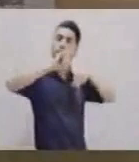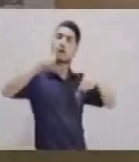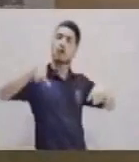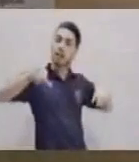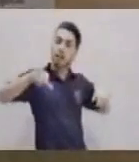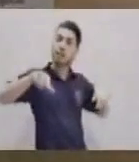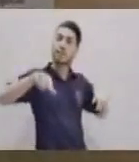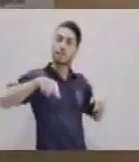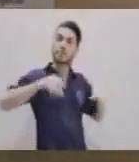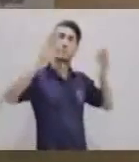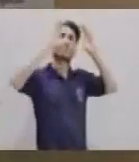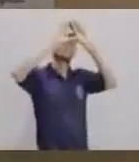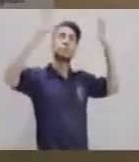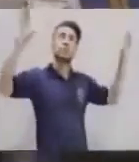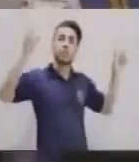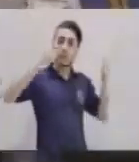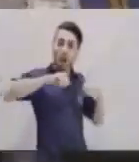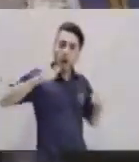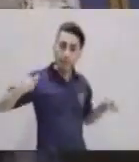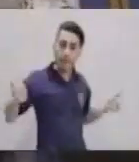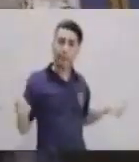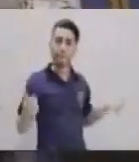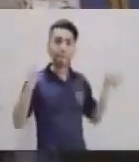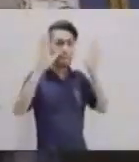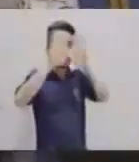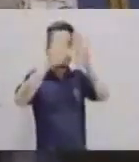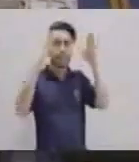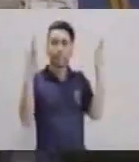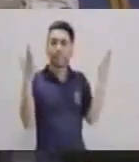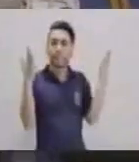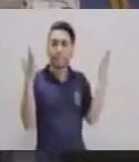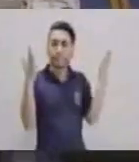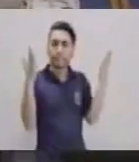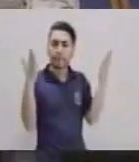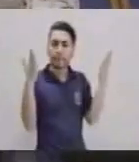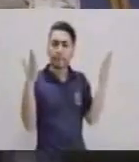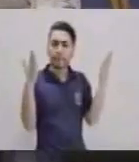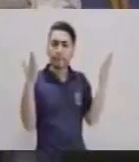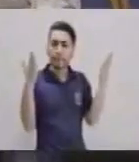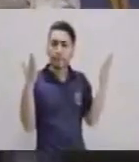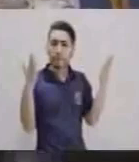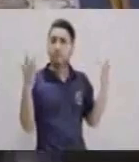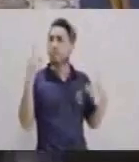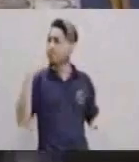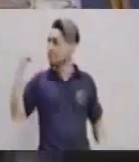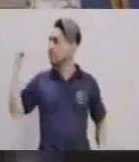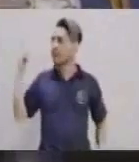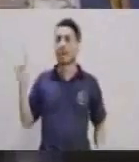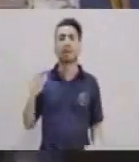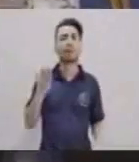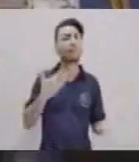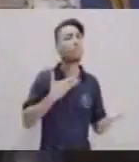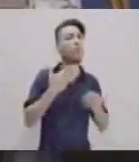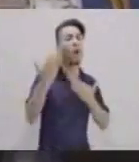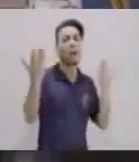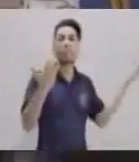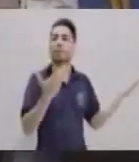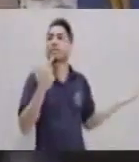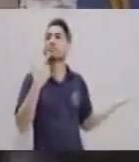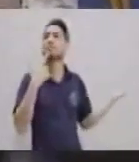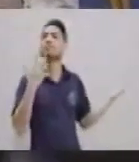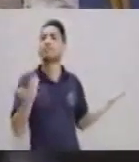agua, las ventanas. ¿Y qué nos hace sentir ese poema? ¿Qué nos